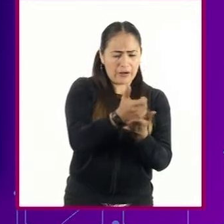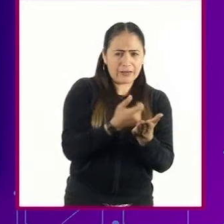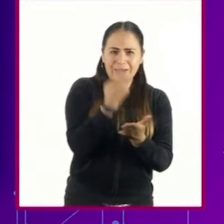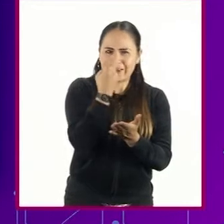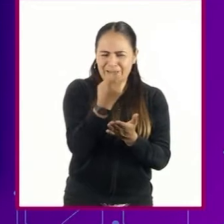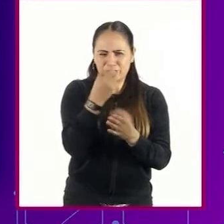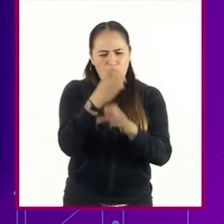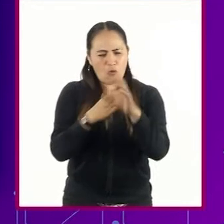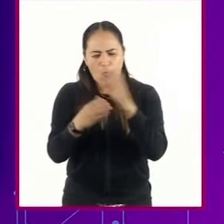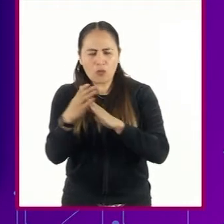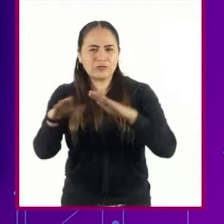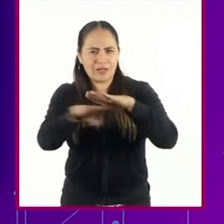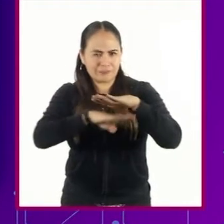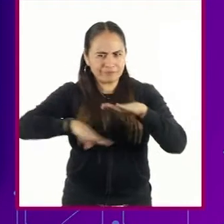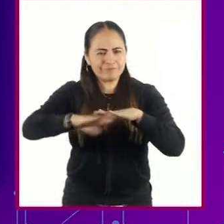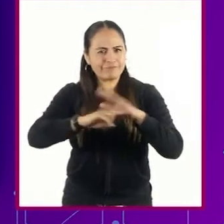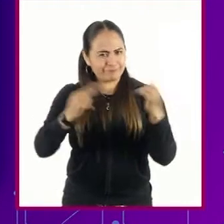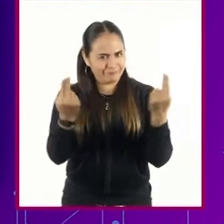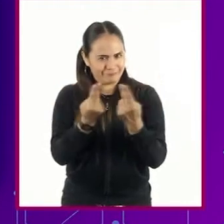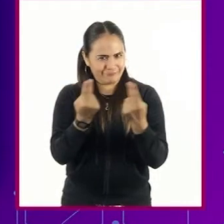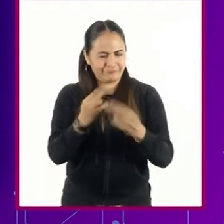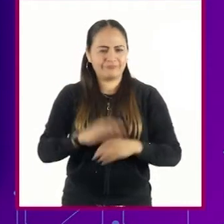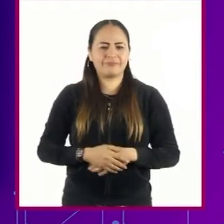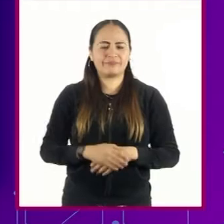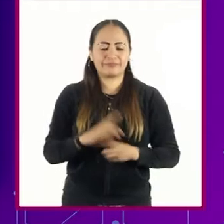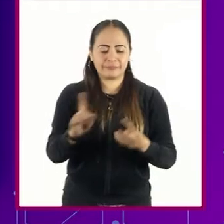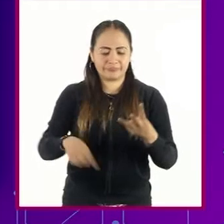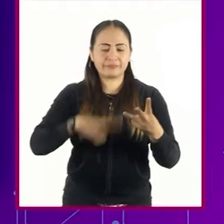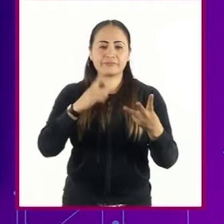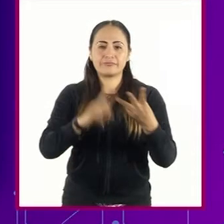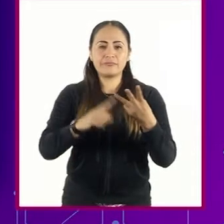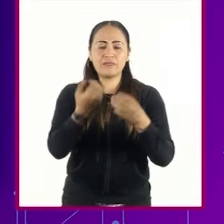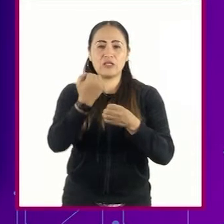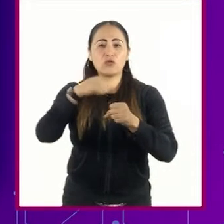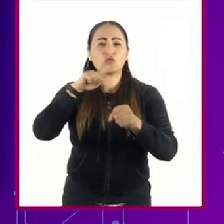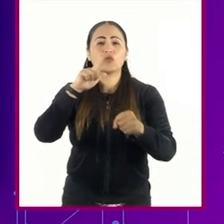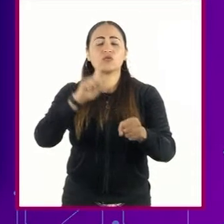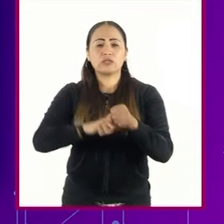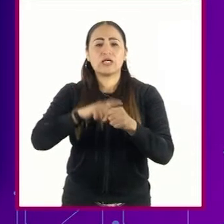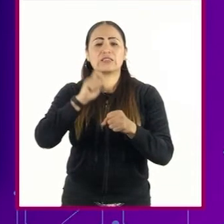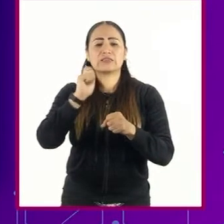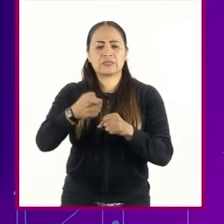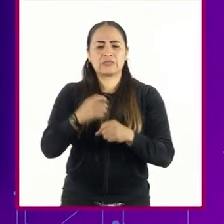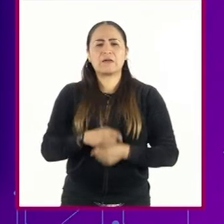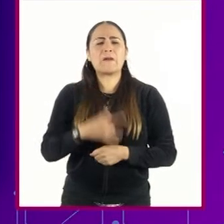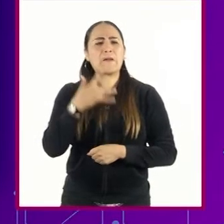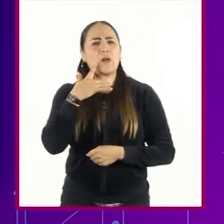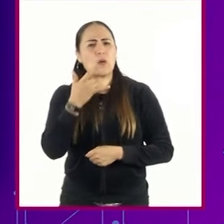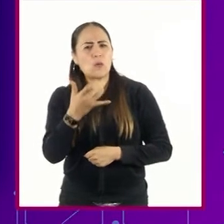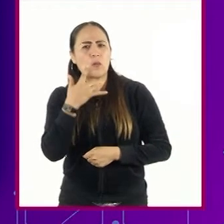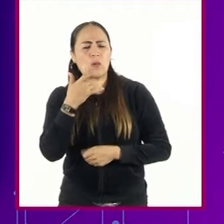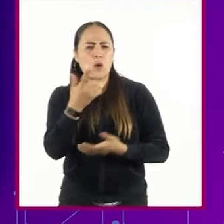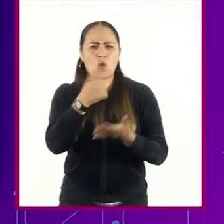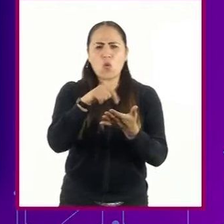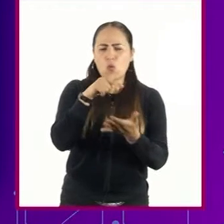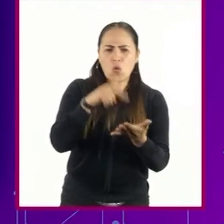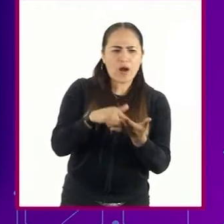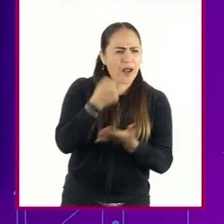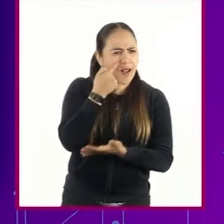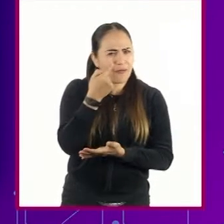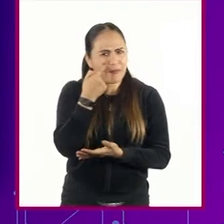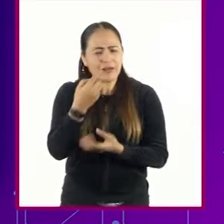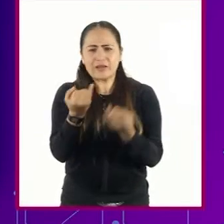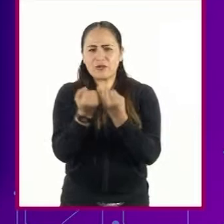básicas. Y en el social, el poder contar con lugares de esparcimiento y de